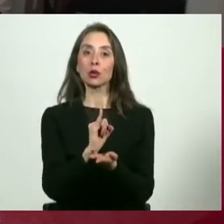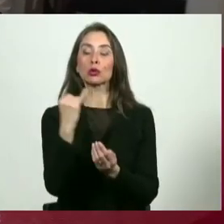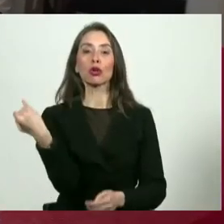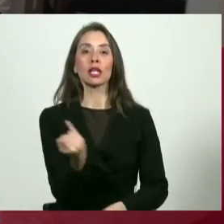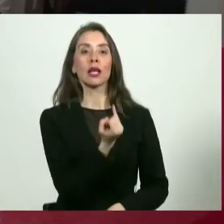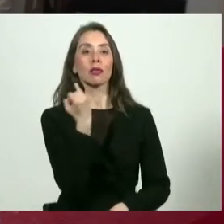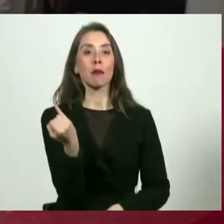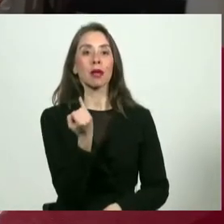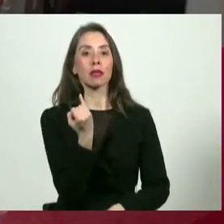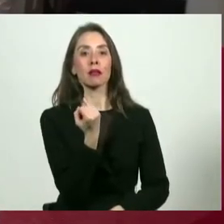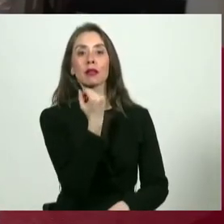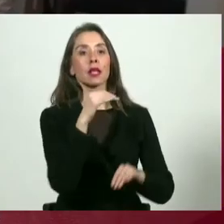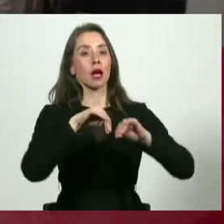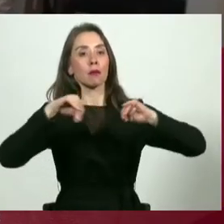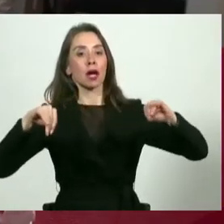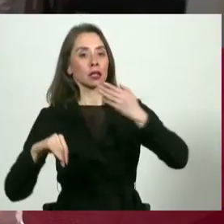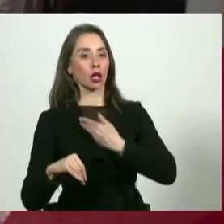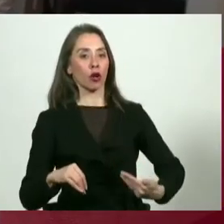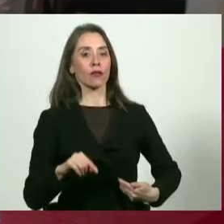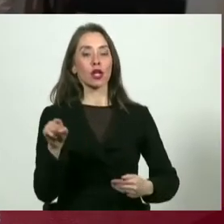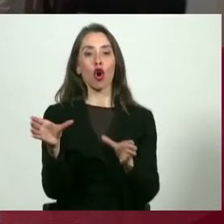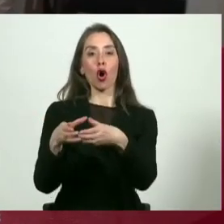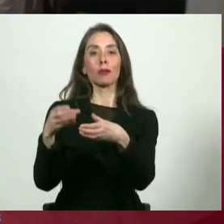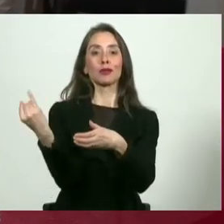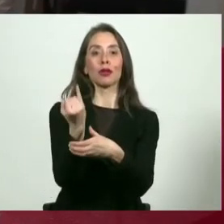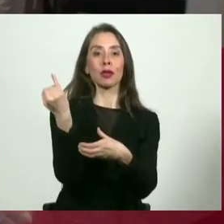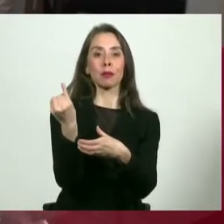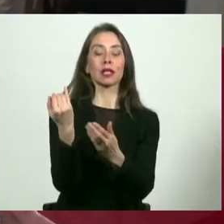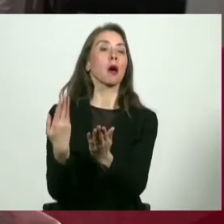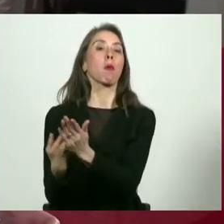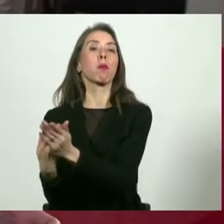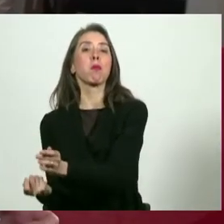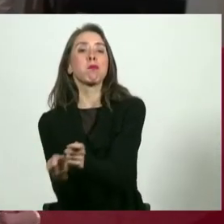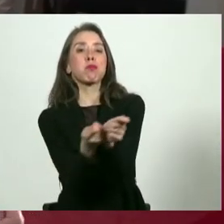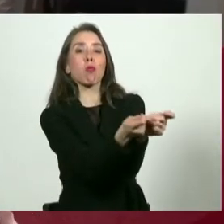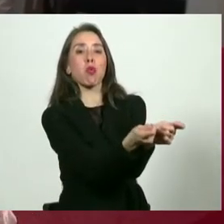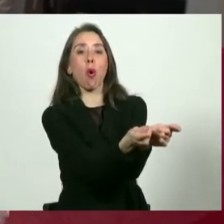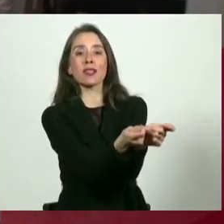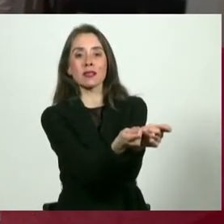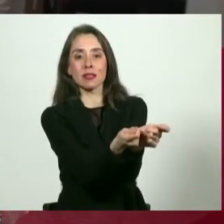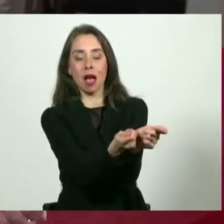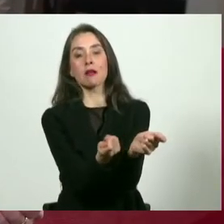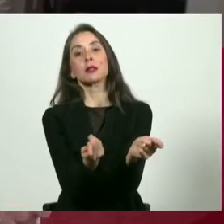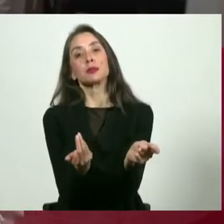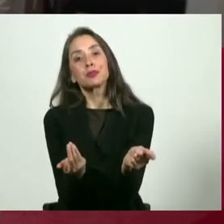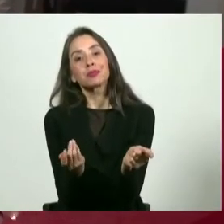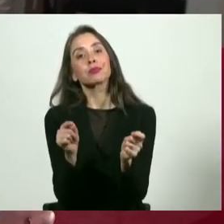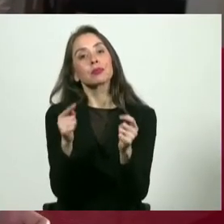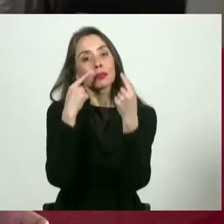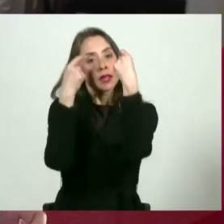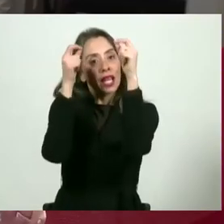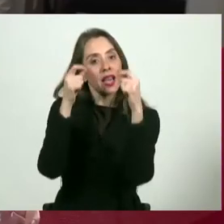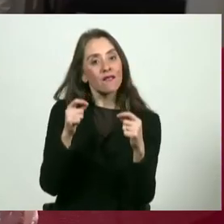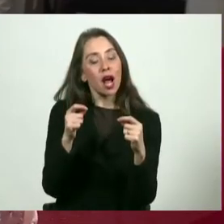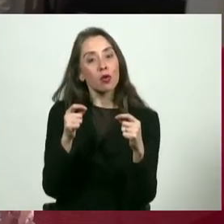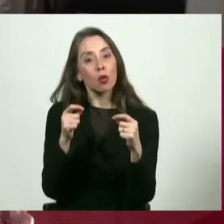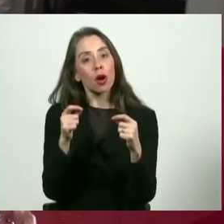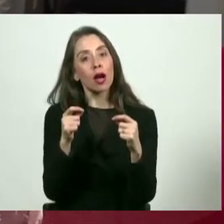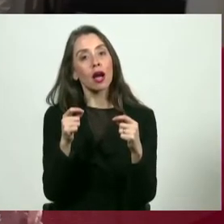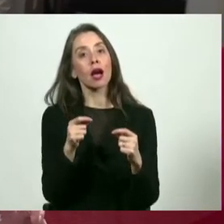un paquete de medidas no solamente se limita a esta reserva legal de empleos. En lo que dice relación a